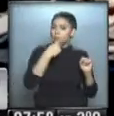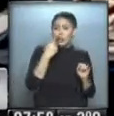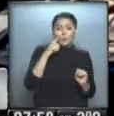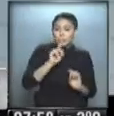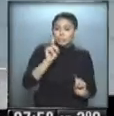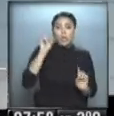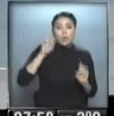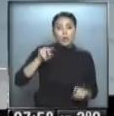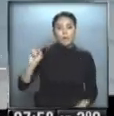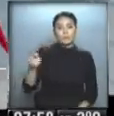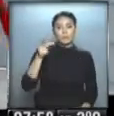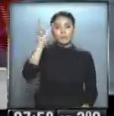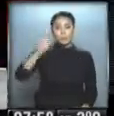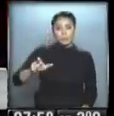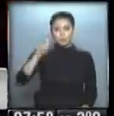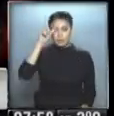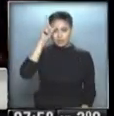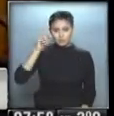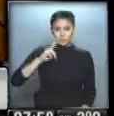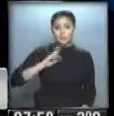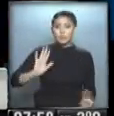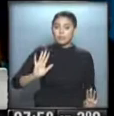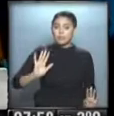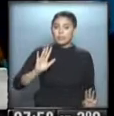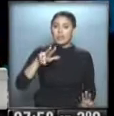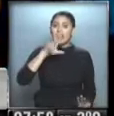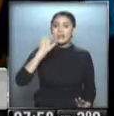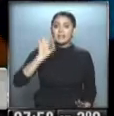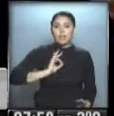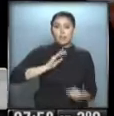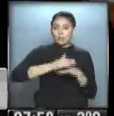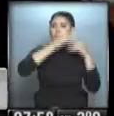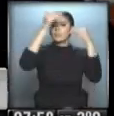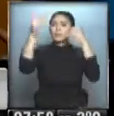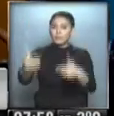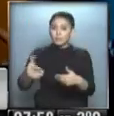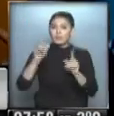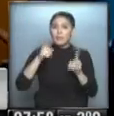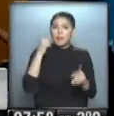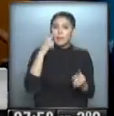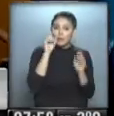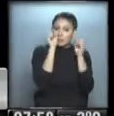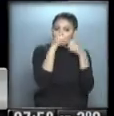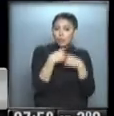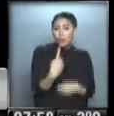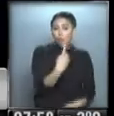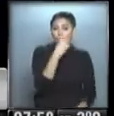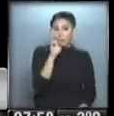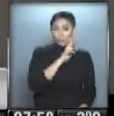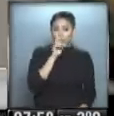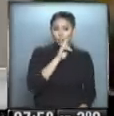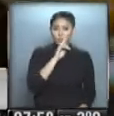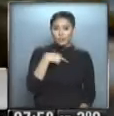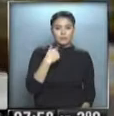terminan matando un guardia de seguridad ahí hay un corte de 30 años más tarde ellos siguen viviendo clandestinos pero una de ellas susan sarandón